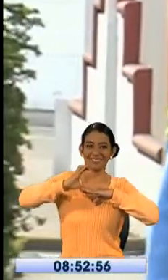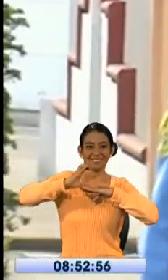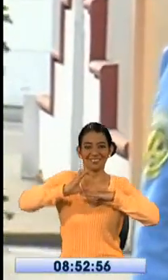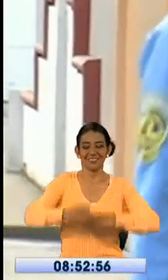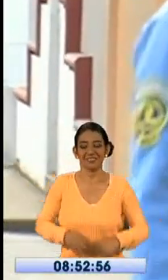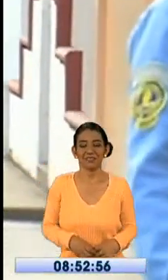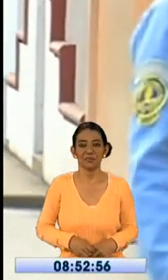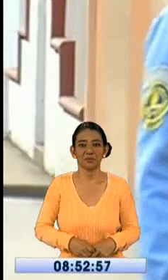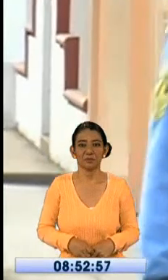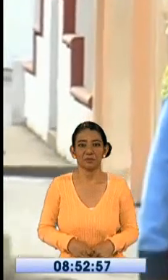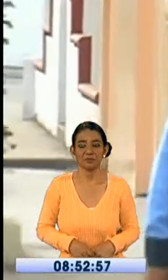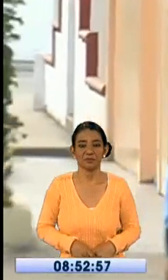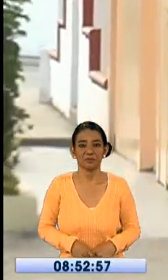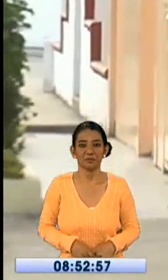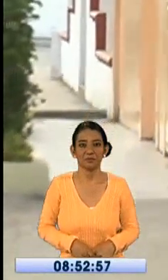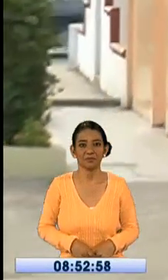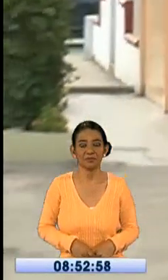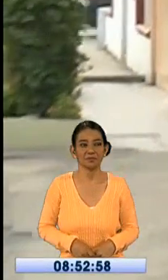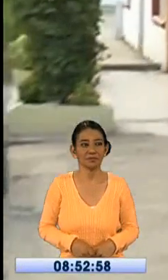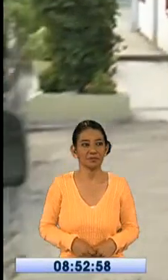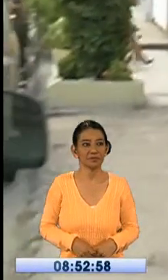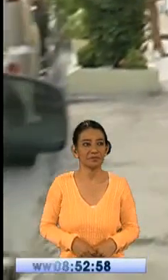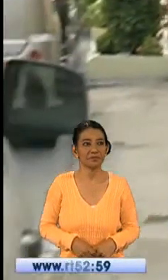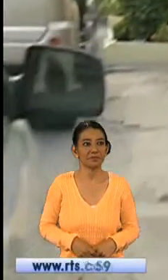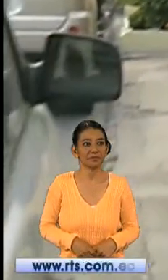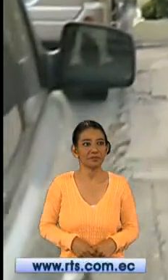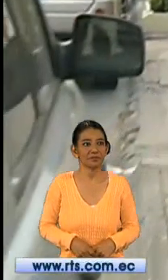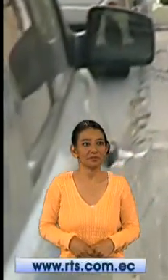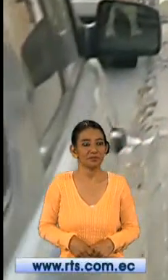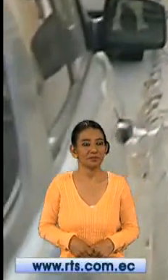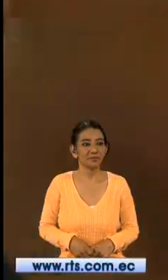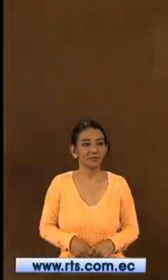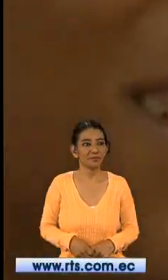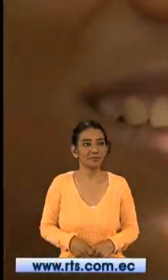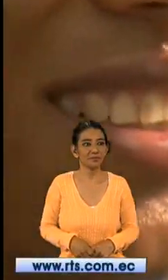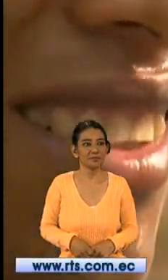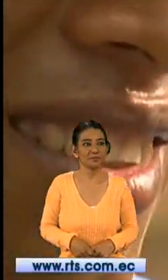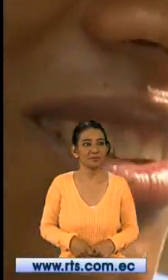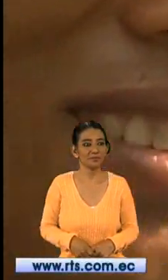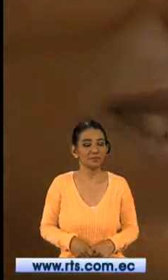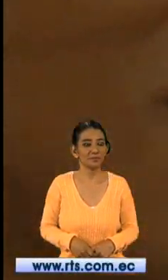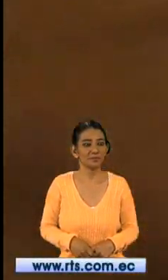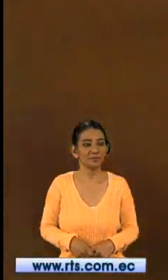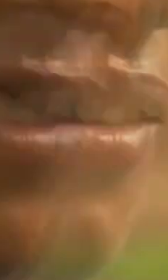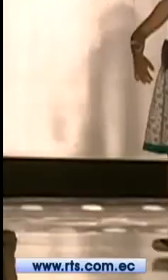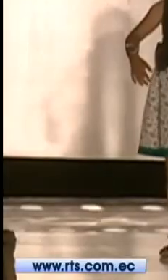sus bolsillos, informó Ítalo Ruiz.